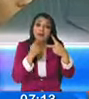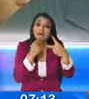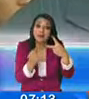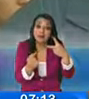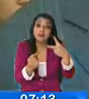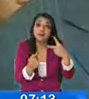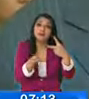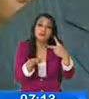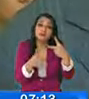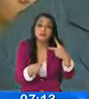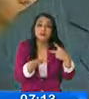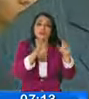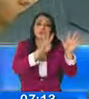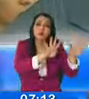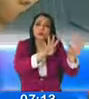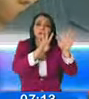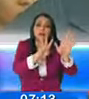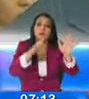maternidad estimada de